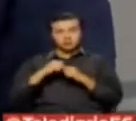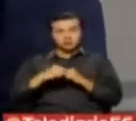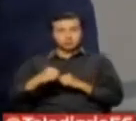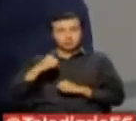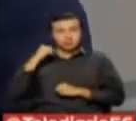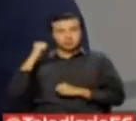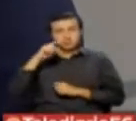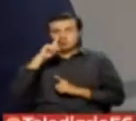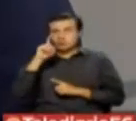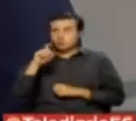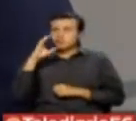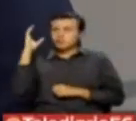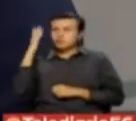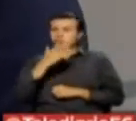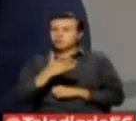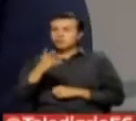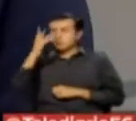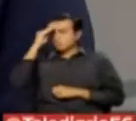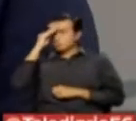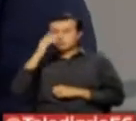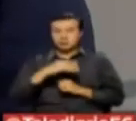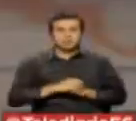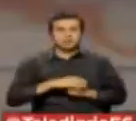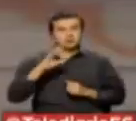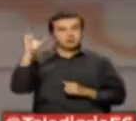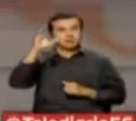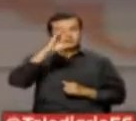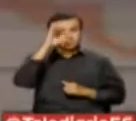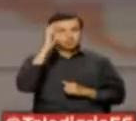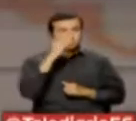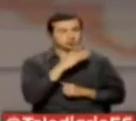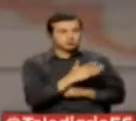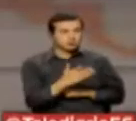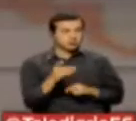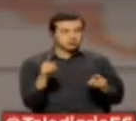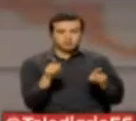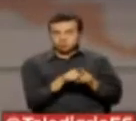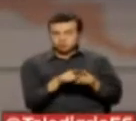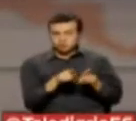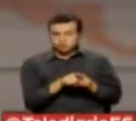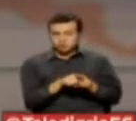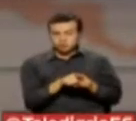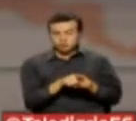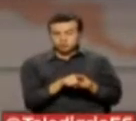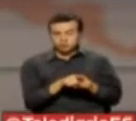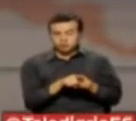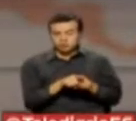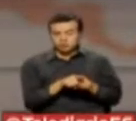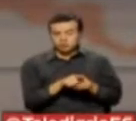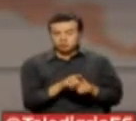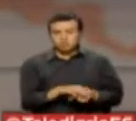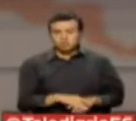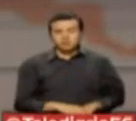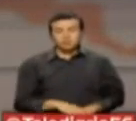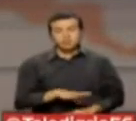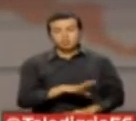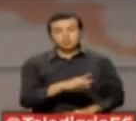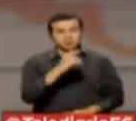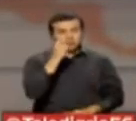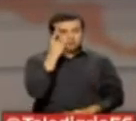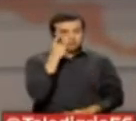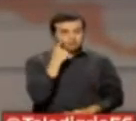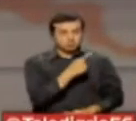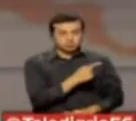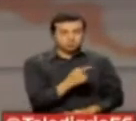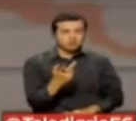de colombia que tenemos que aprender en colombia también lo que nos da luces es